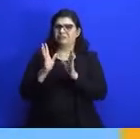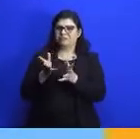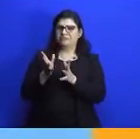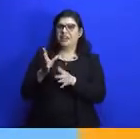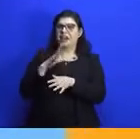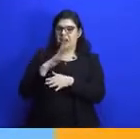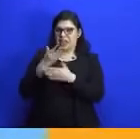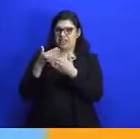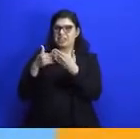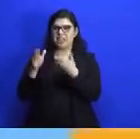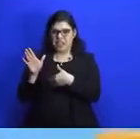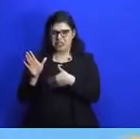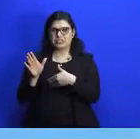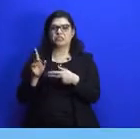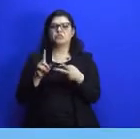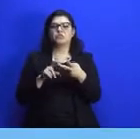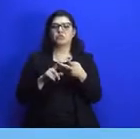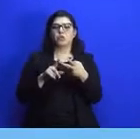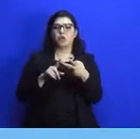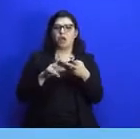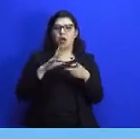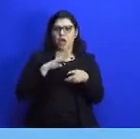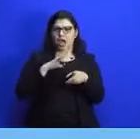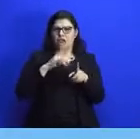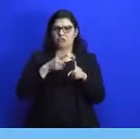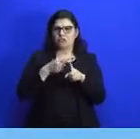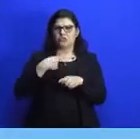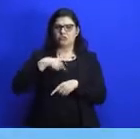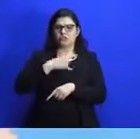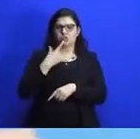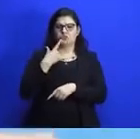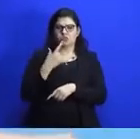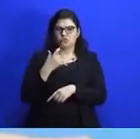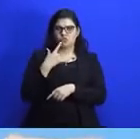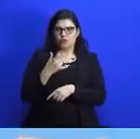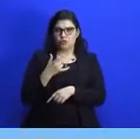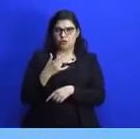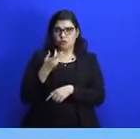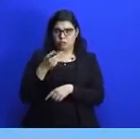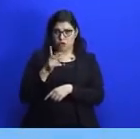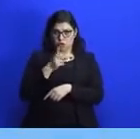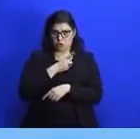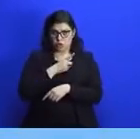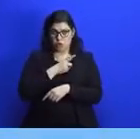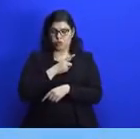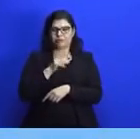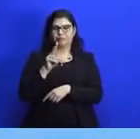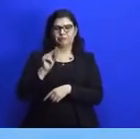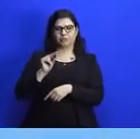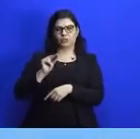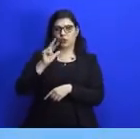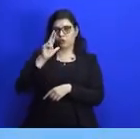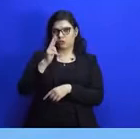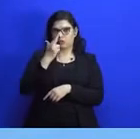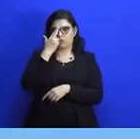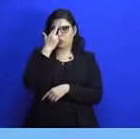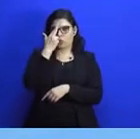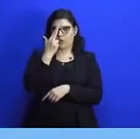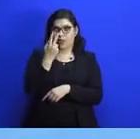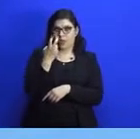nuestro propósito, a pesar de nuestra fuerza, no podemos hacer nada solo. Todo lo que enseñamos